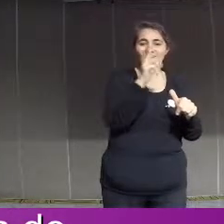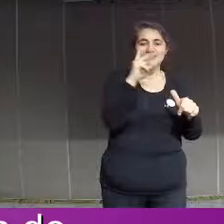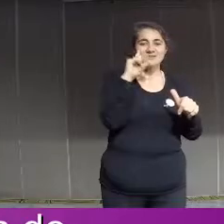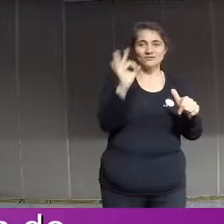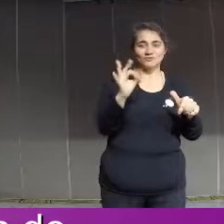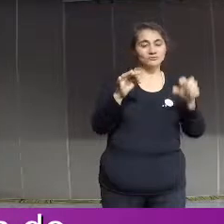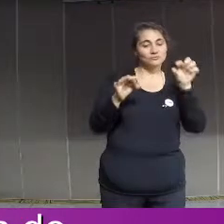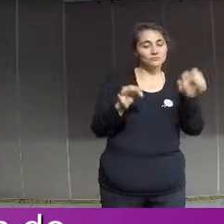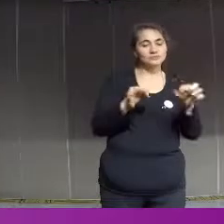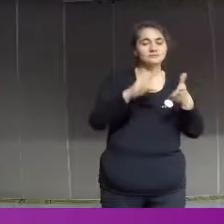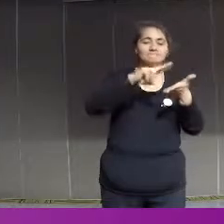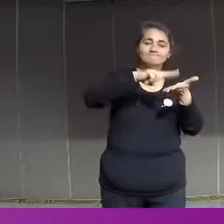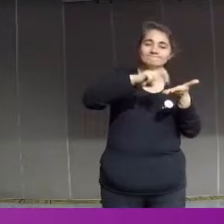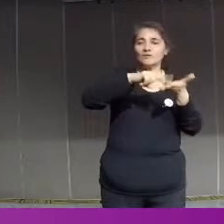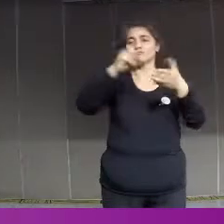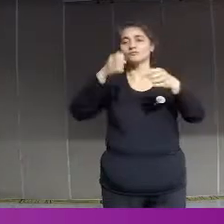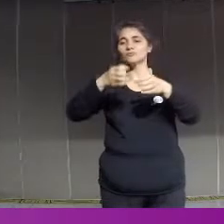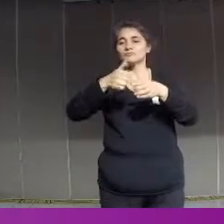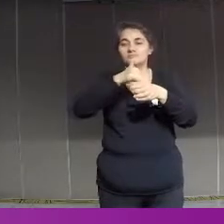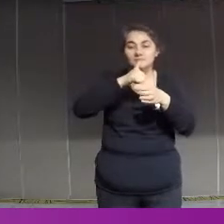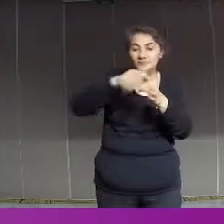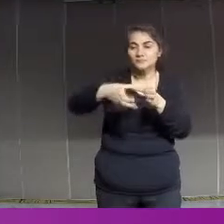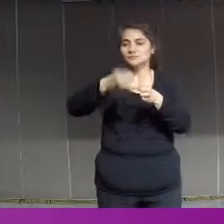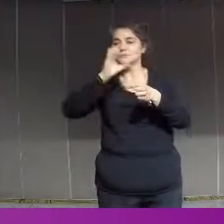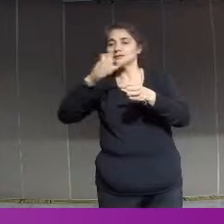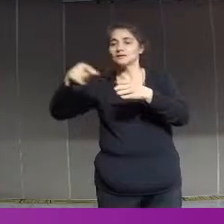líquido, con un semisólido y con un sólido, ¿sí?